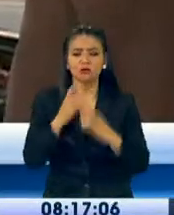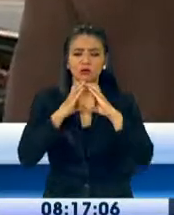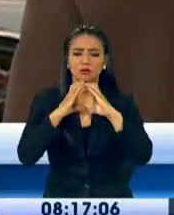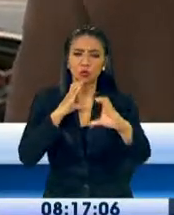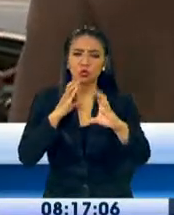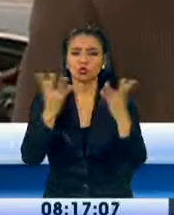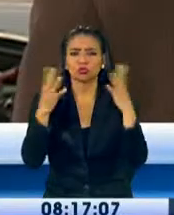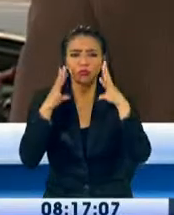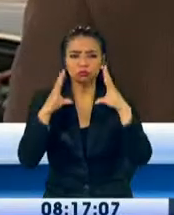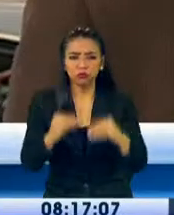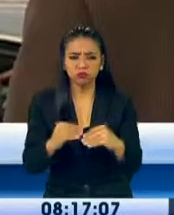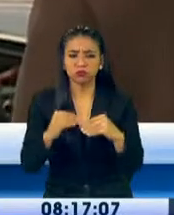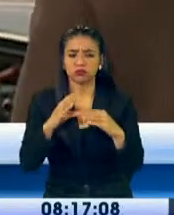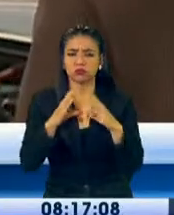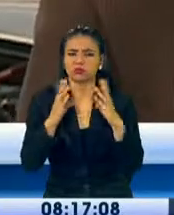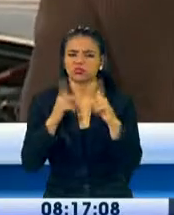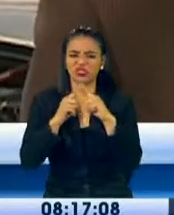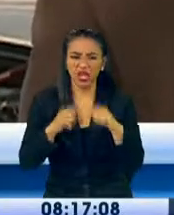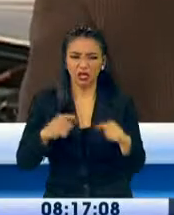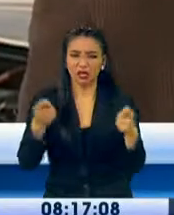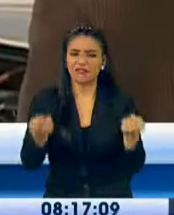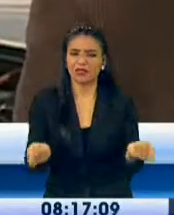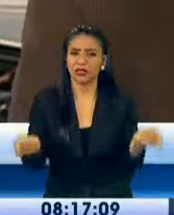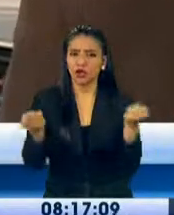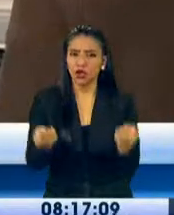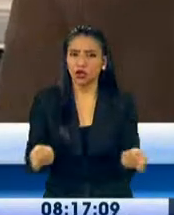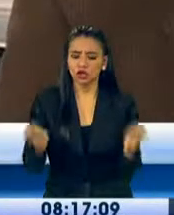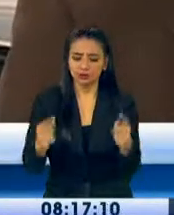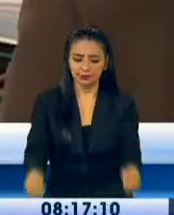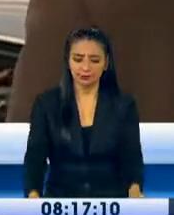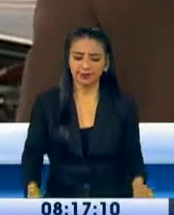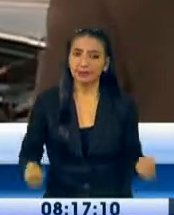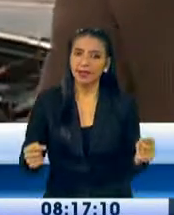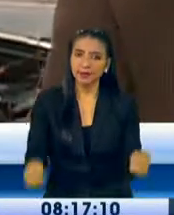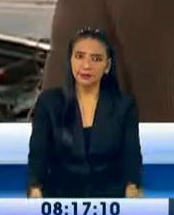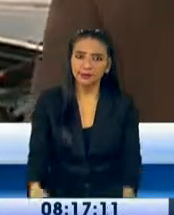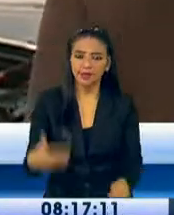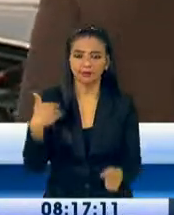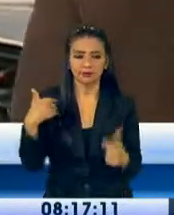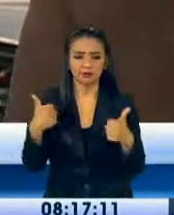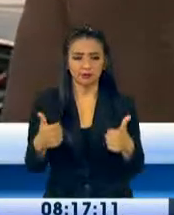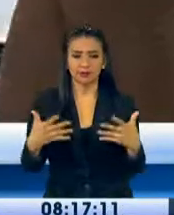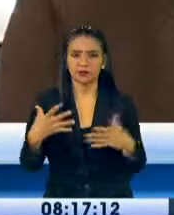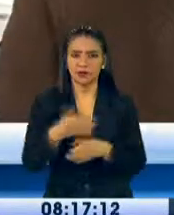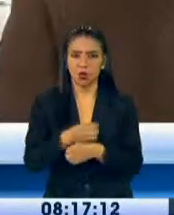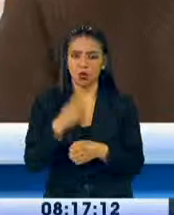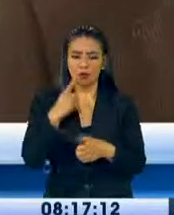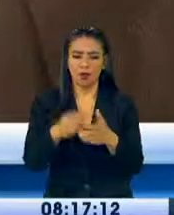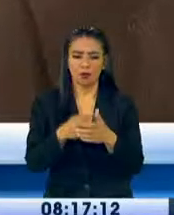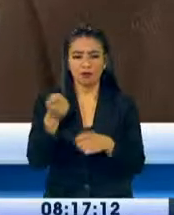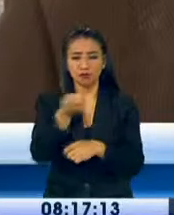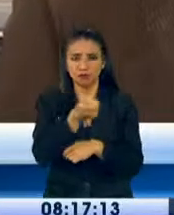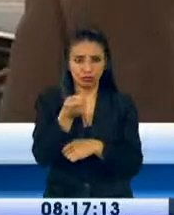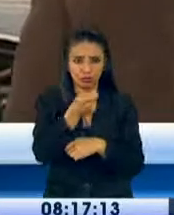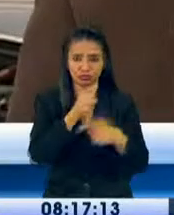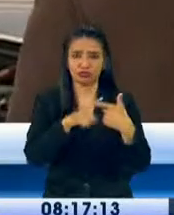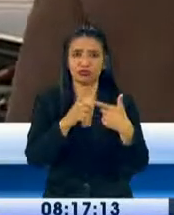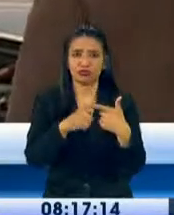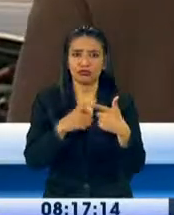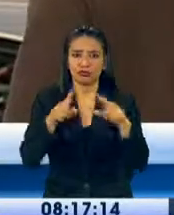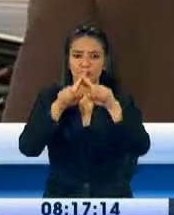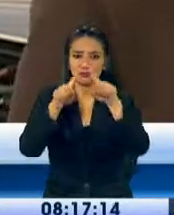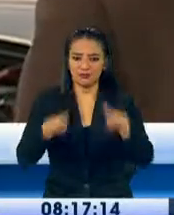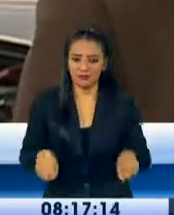vehículo, lo que son vidrios, neumáticos, tenga las medidas de seguridad como es extintores,